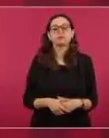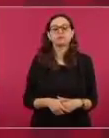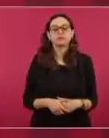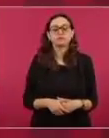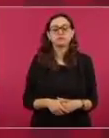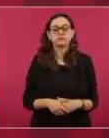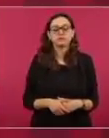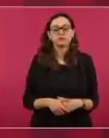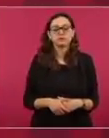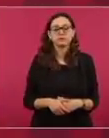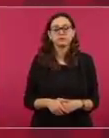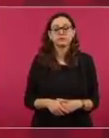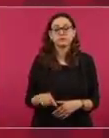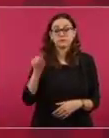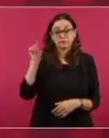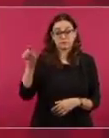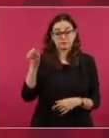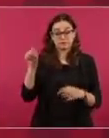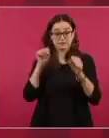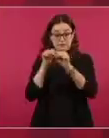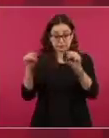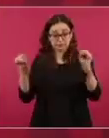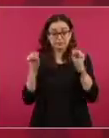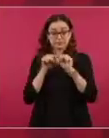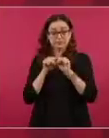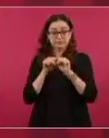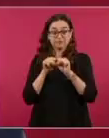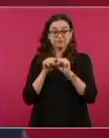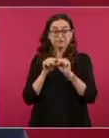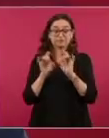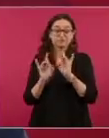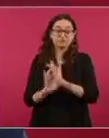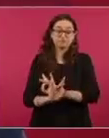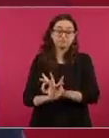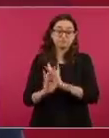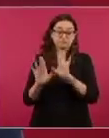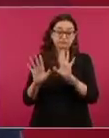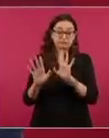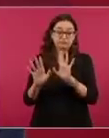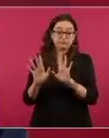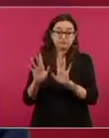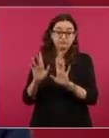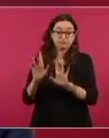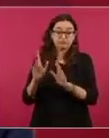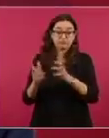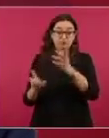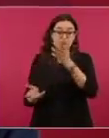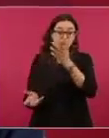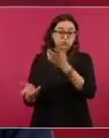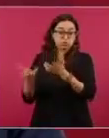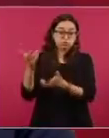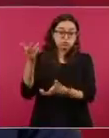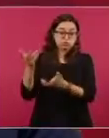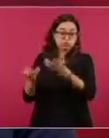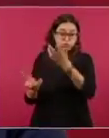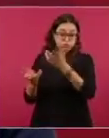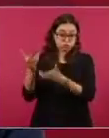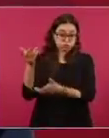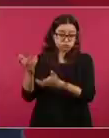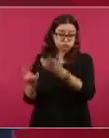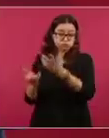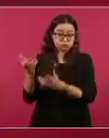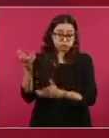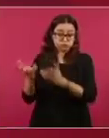Ese recinto se incendió unos meses después del